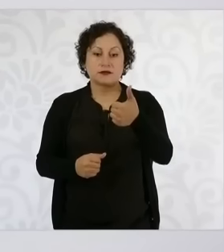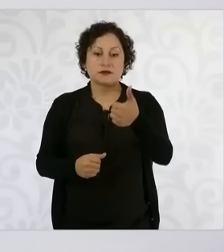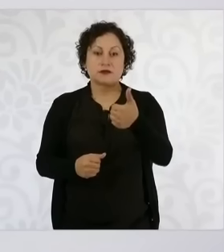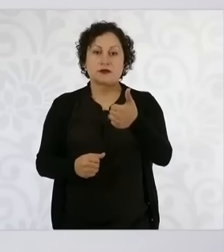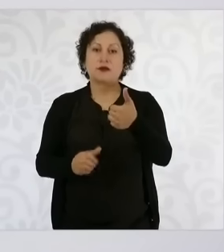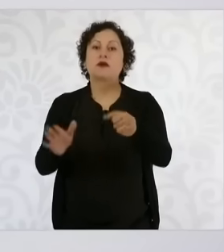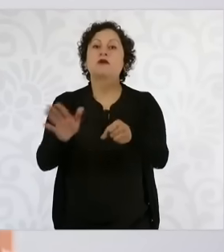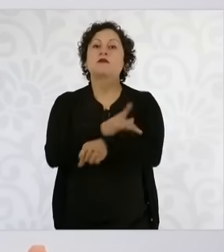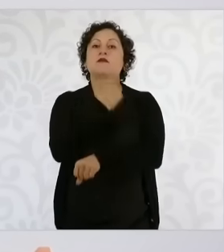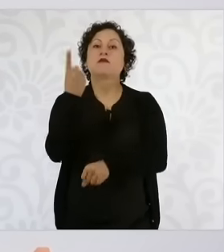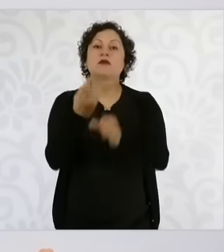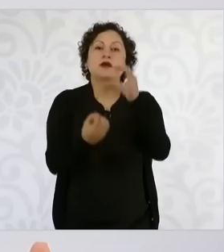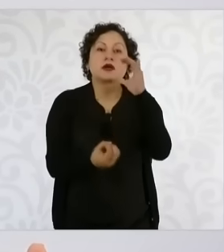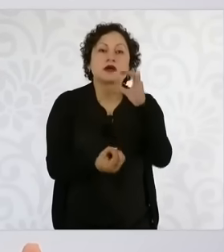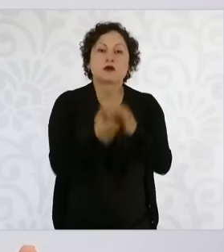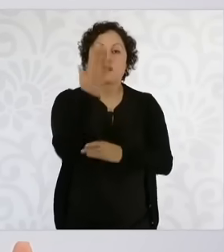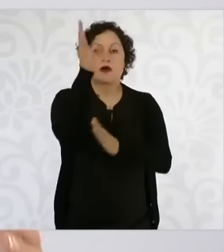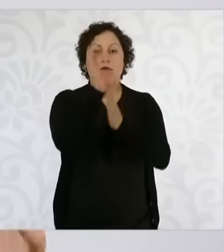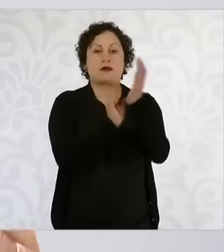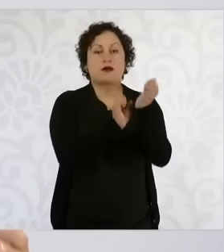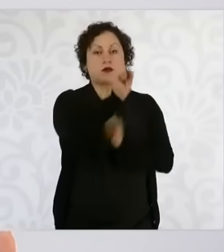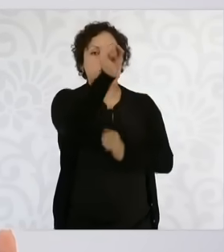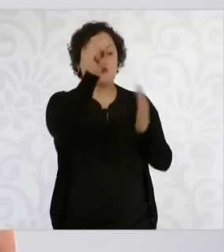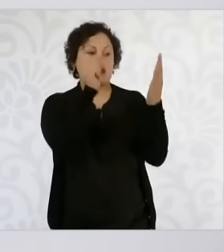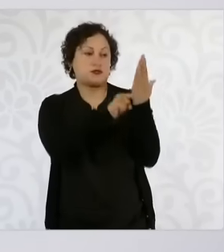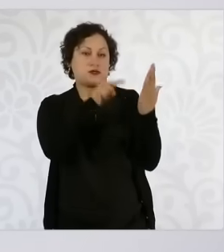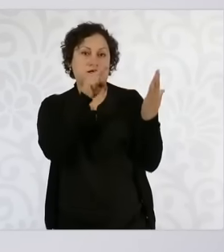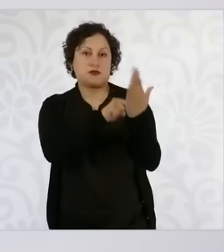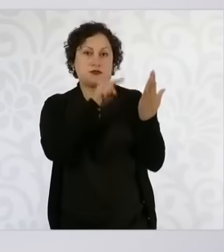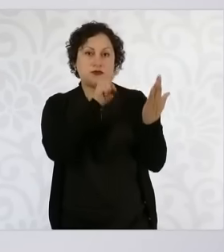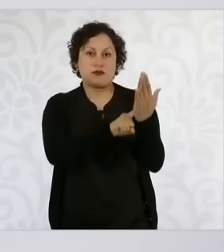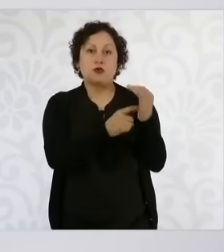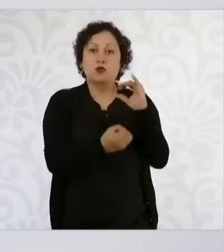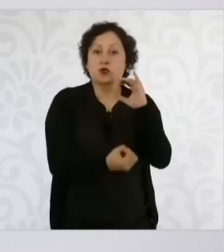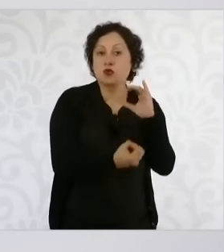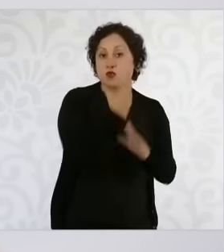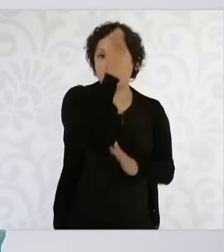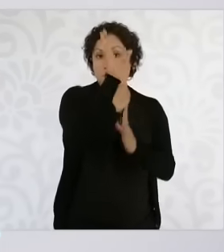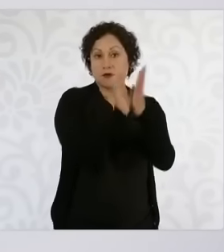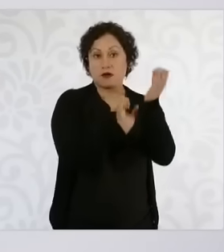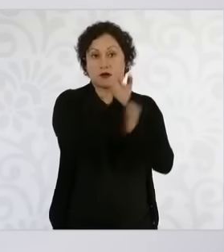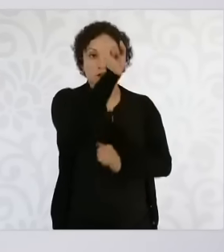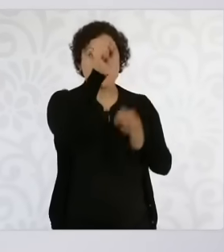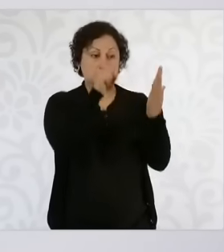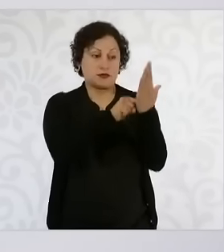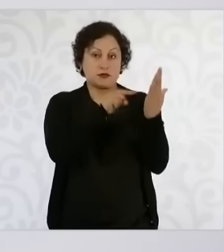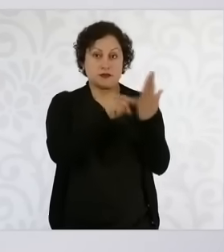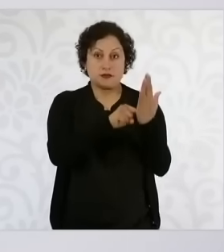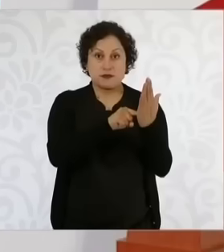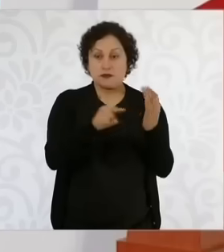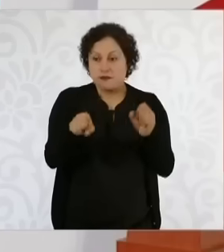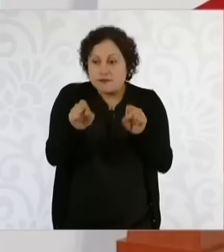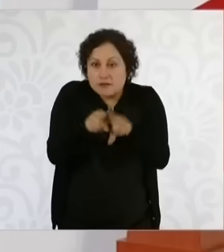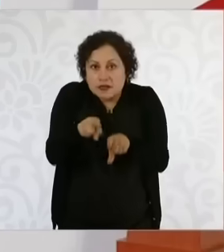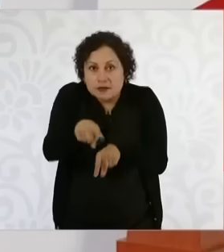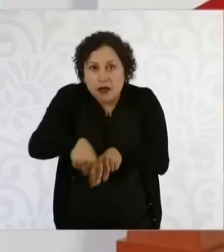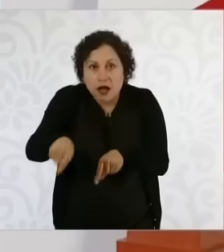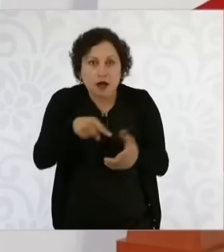porque a la nueva constitución o la nueva redacción de la Constitución que ellos están impugnando,